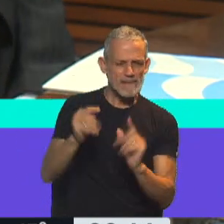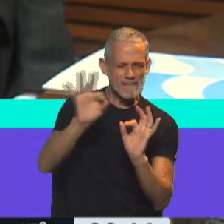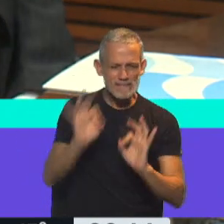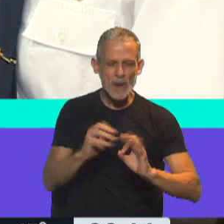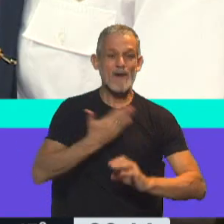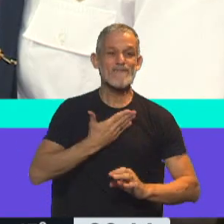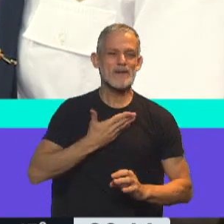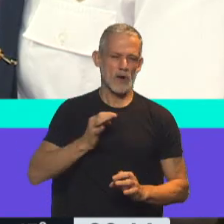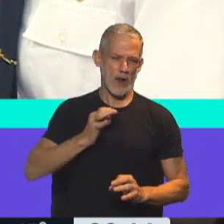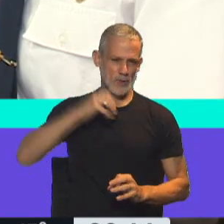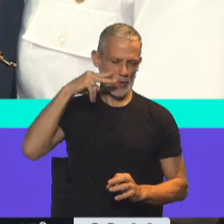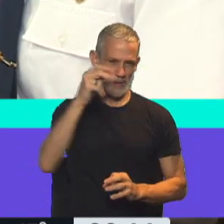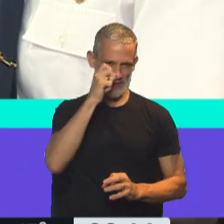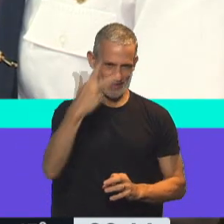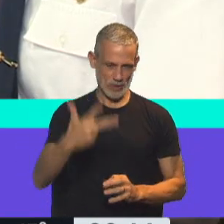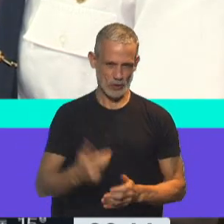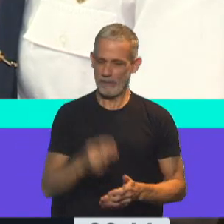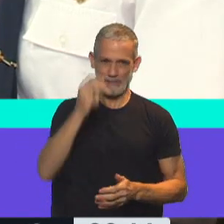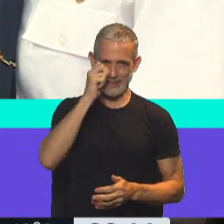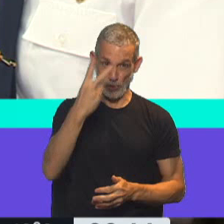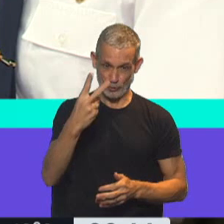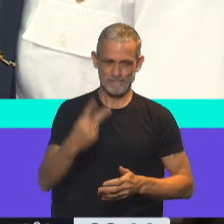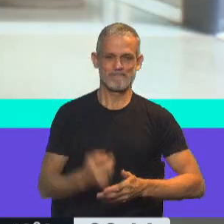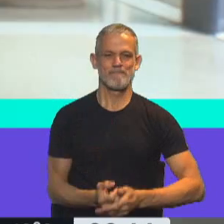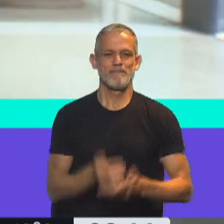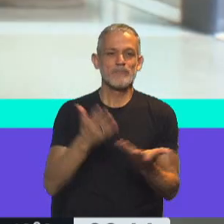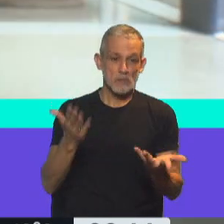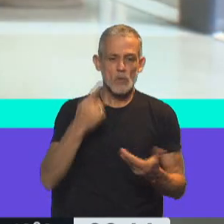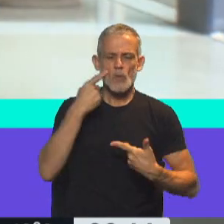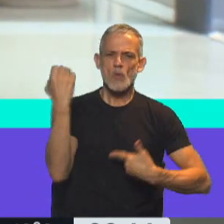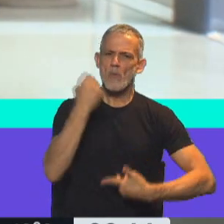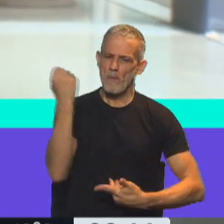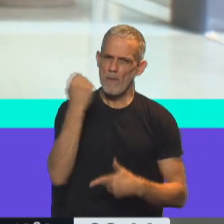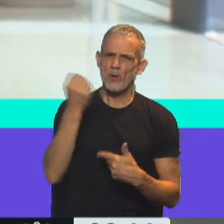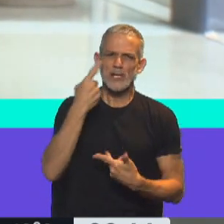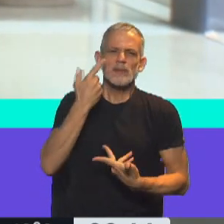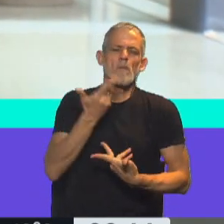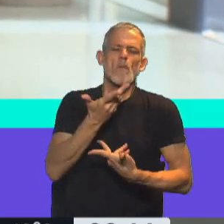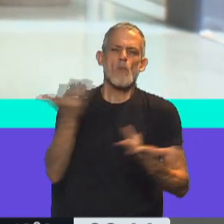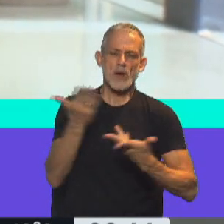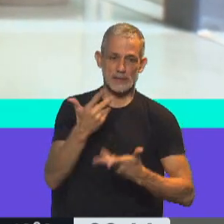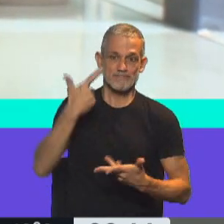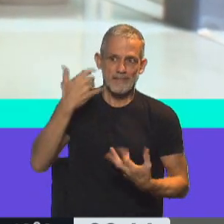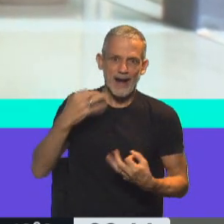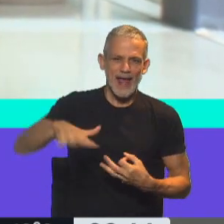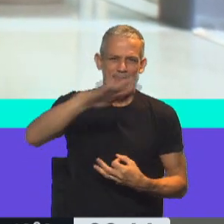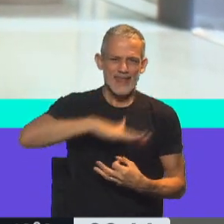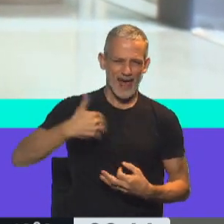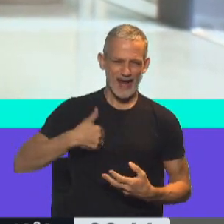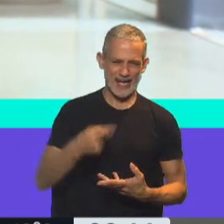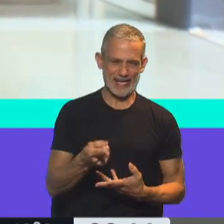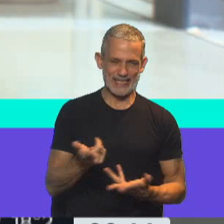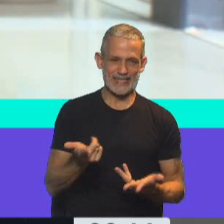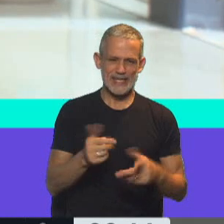febrero de 2022. Es realmente importante, refleja muchísimo la realidad local,